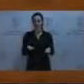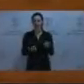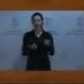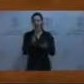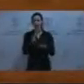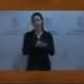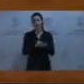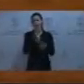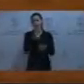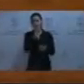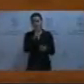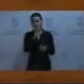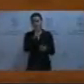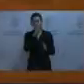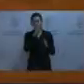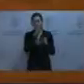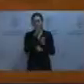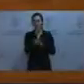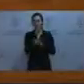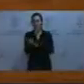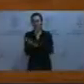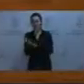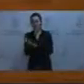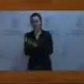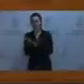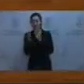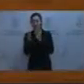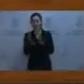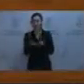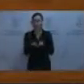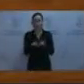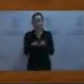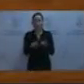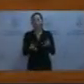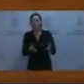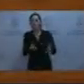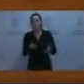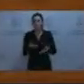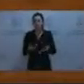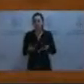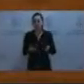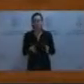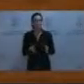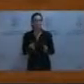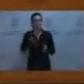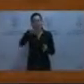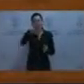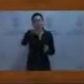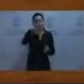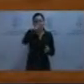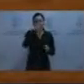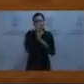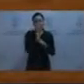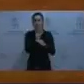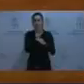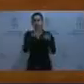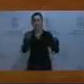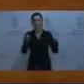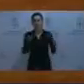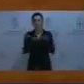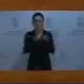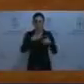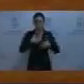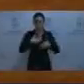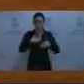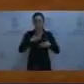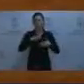debo decirles, se fueron produciendo a remolque de denuncias en este Parlamento por parte de este grupo parlamentario y de